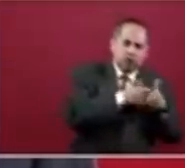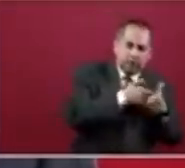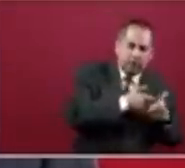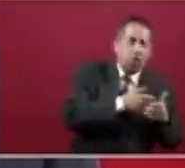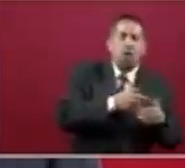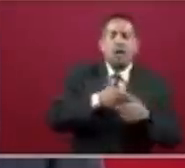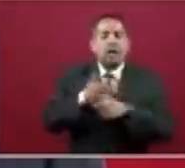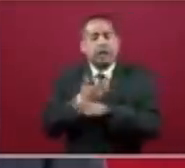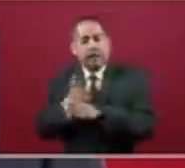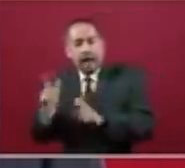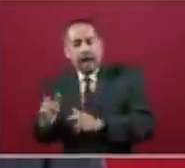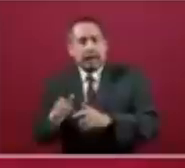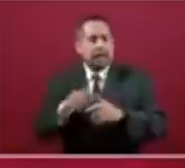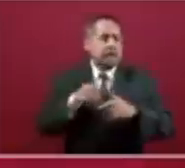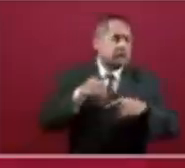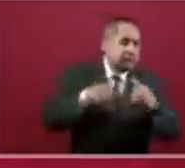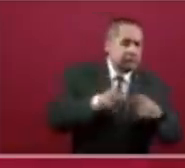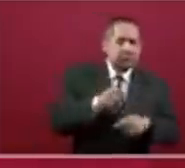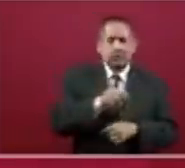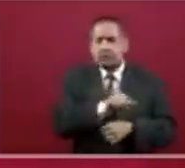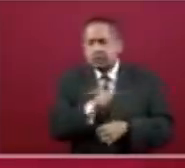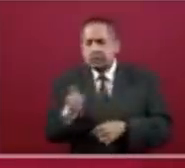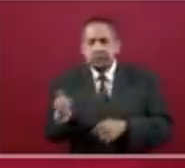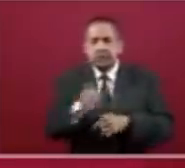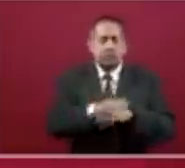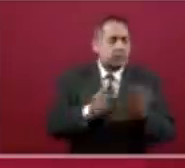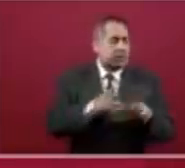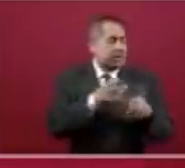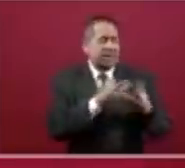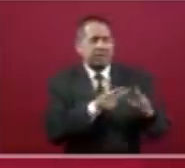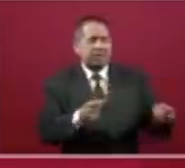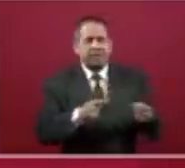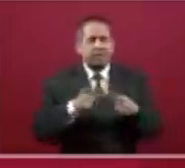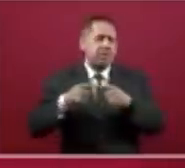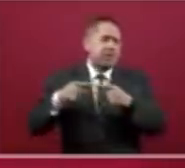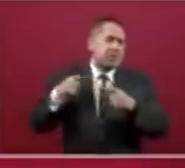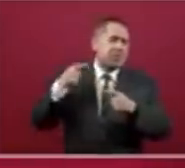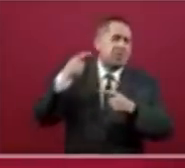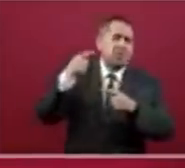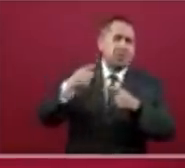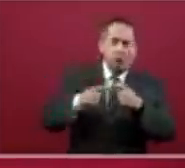o sea, no es decir de que ya desapareció el conservadurismo, no, eso está ahí,